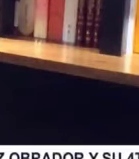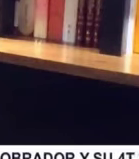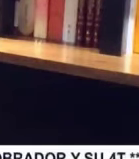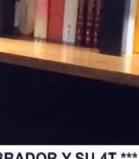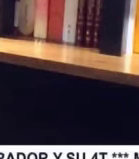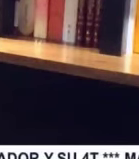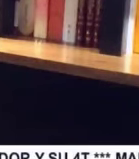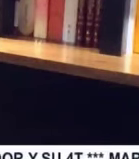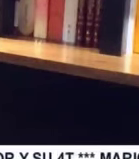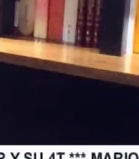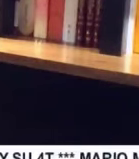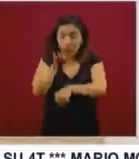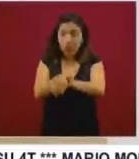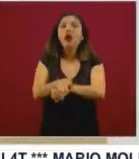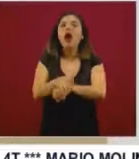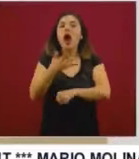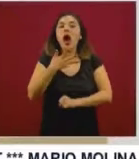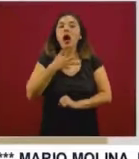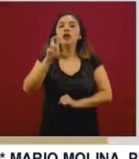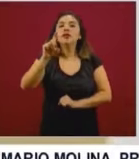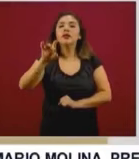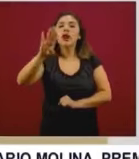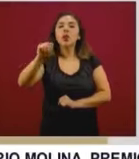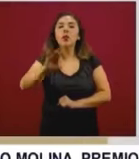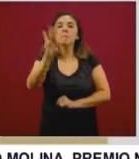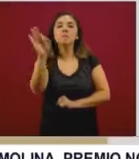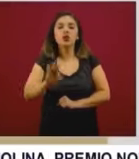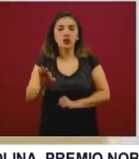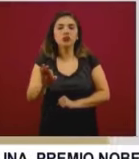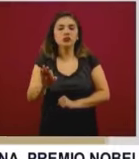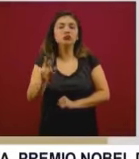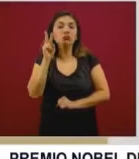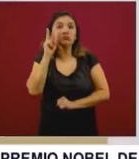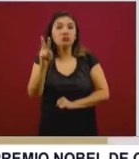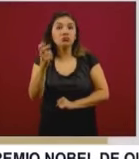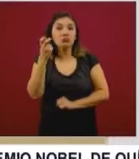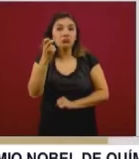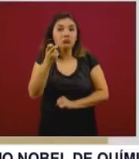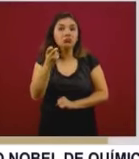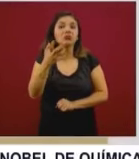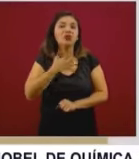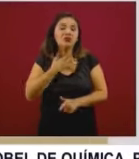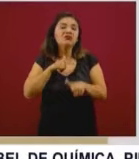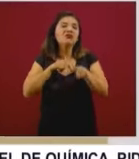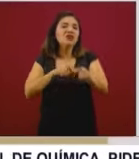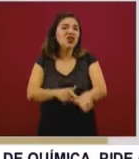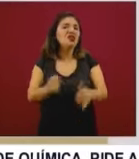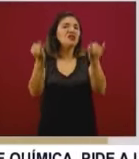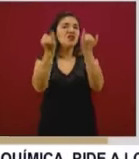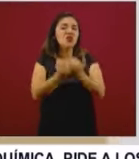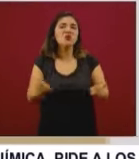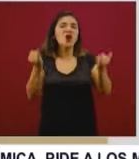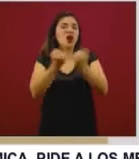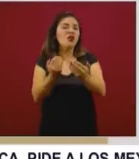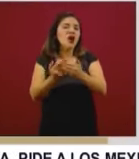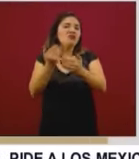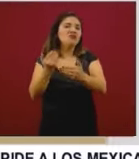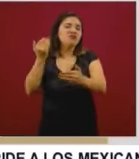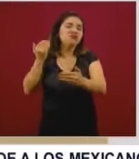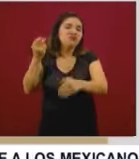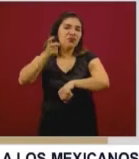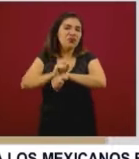en Palacio Nacional por los responsables de la lucha contra la epidemia o la pandemia del coronavirus, como la quiera